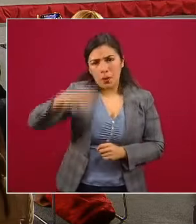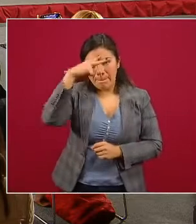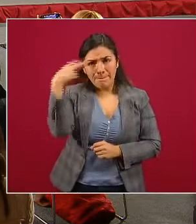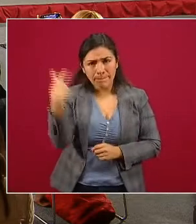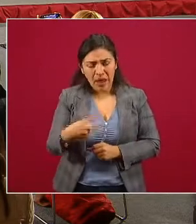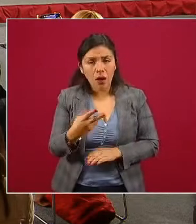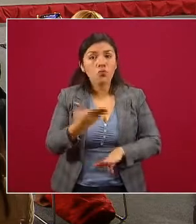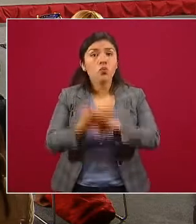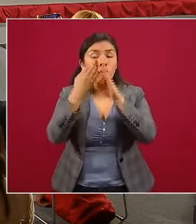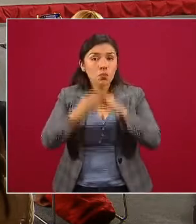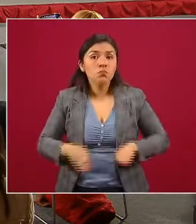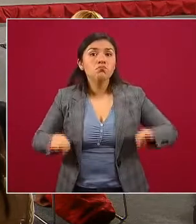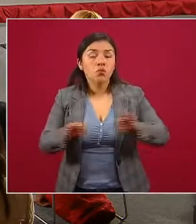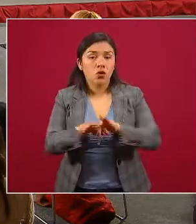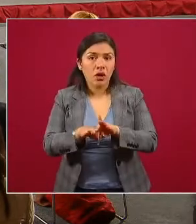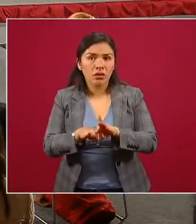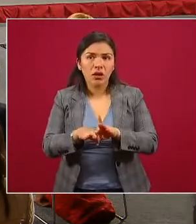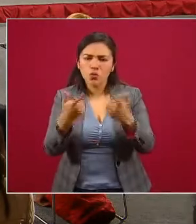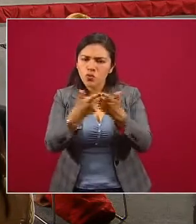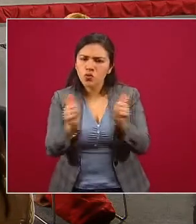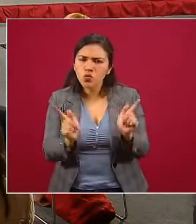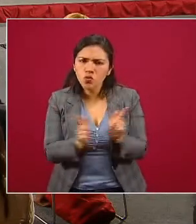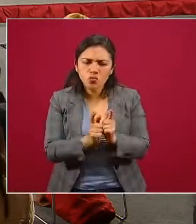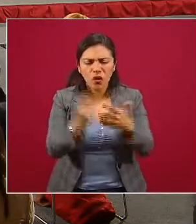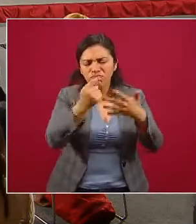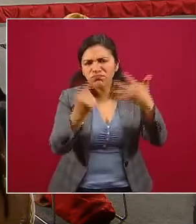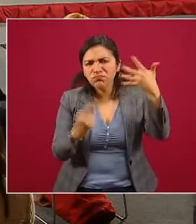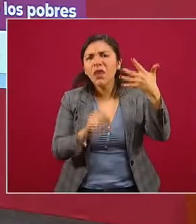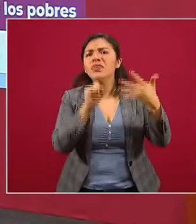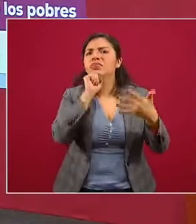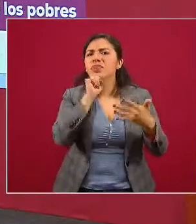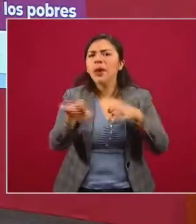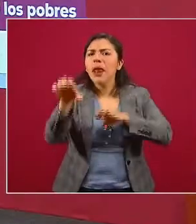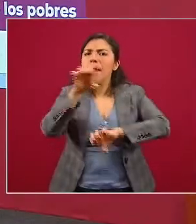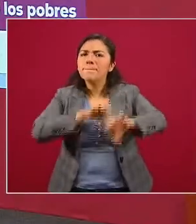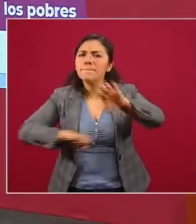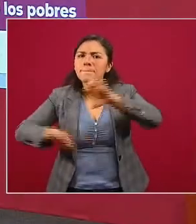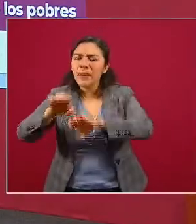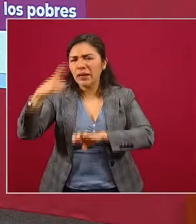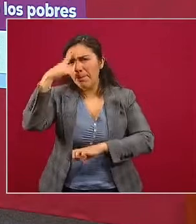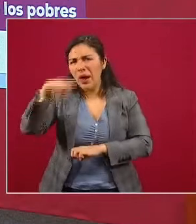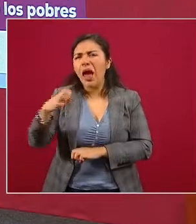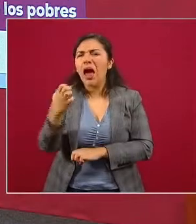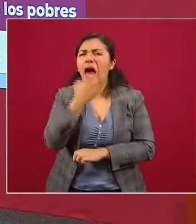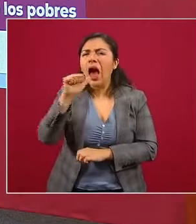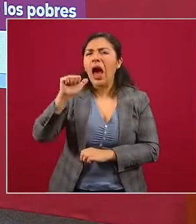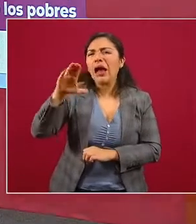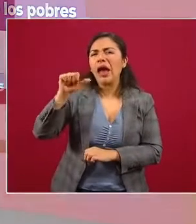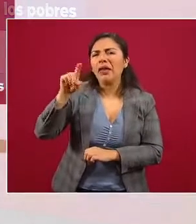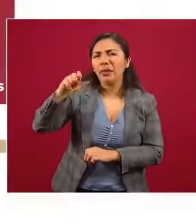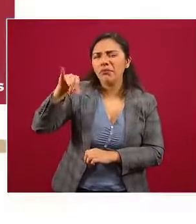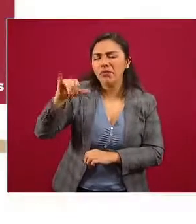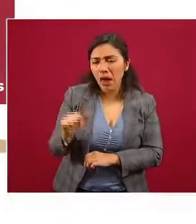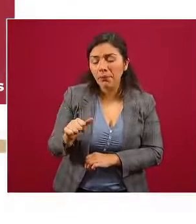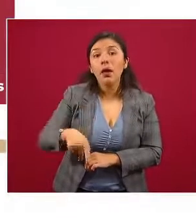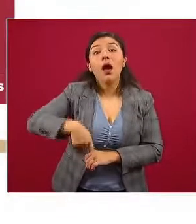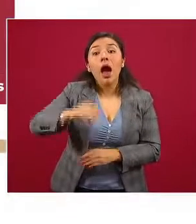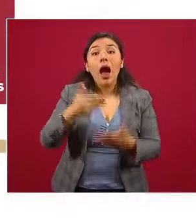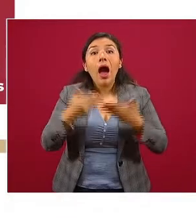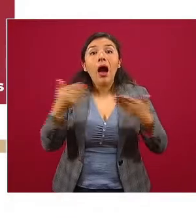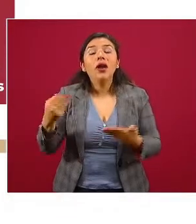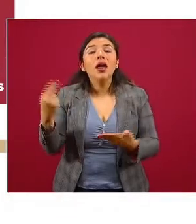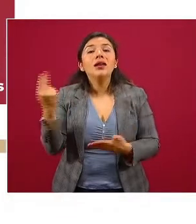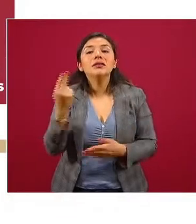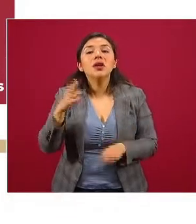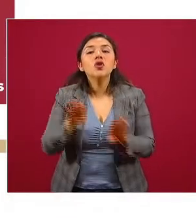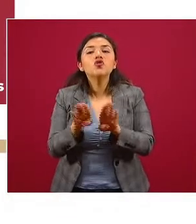muy importantes, también de empresas, del sector académico, y el reto es justamente invertir